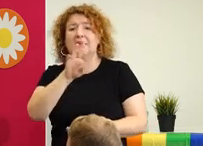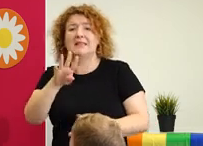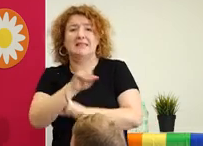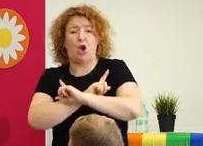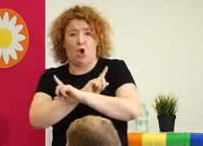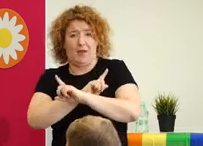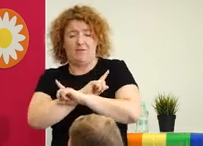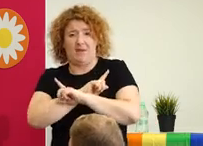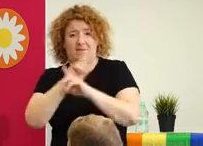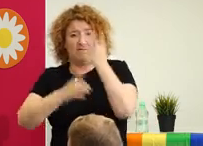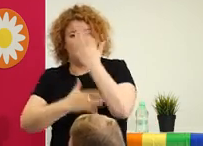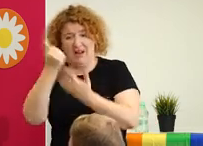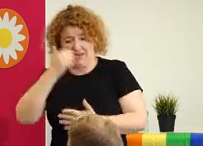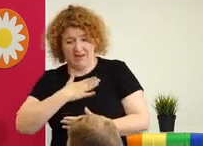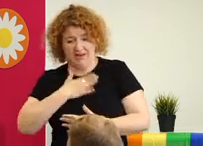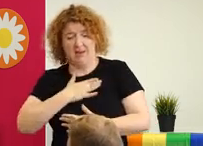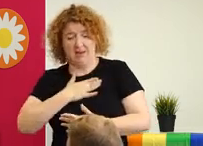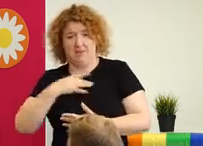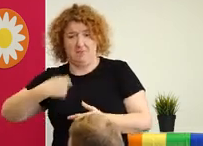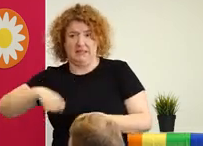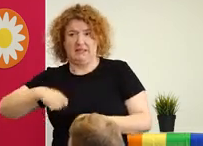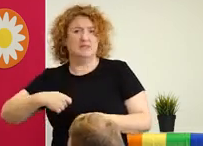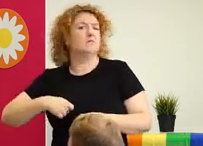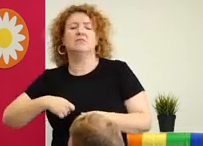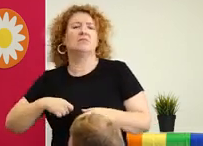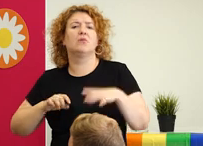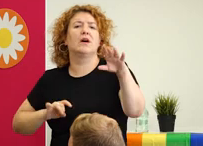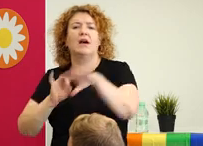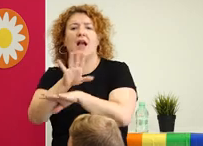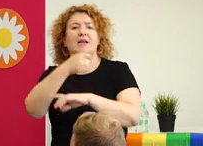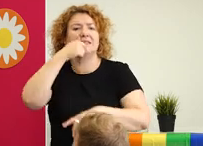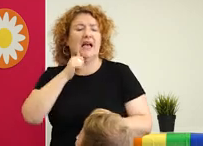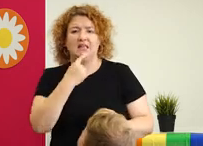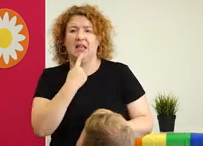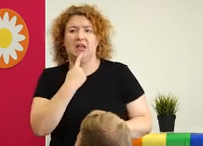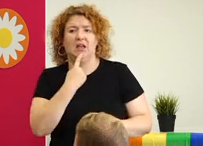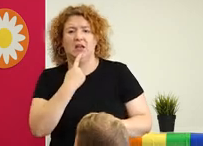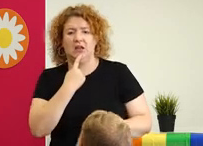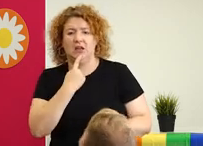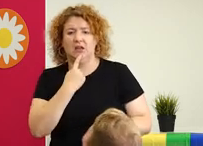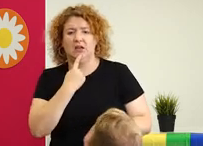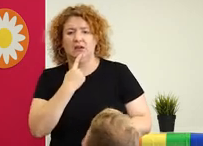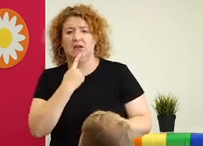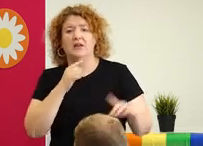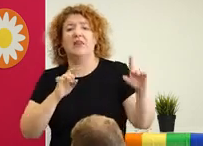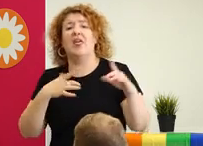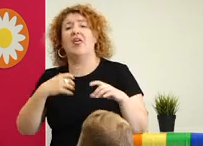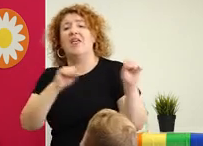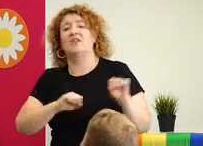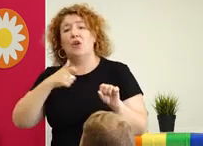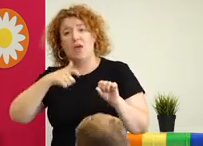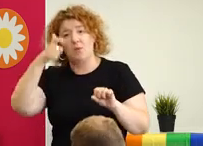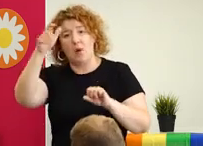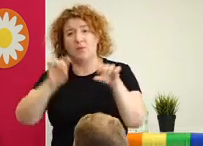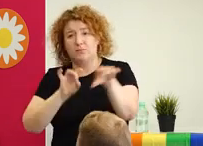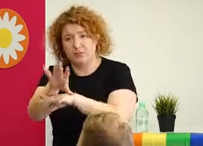50 diputados tienen la capacidad de interponer un recurso de interposición, inconstitucionalidad,